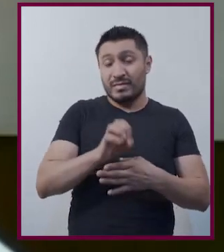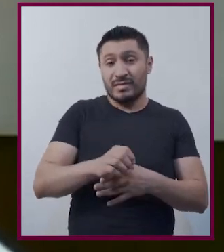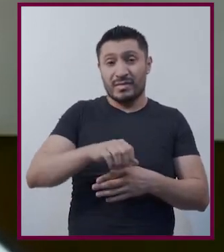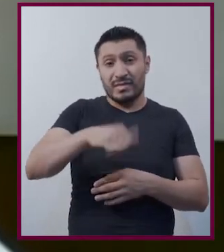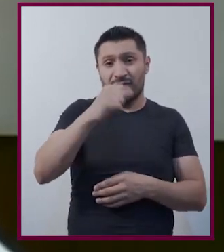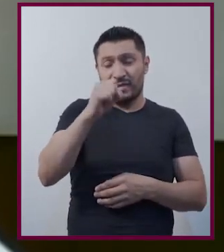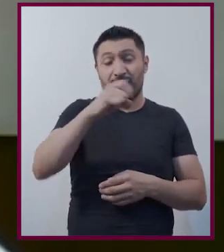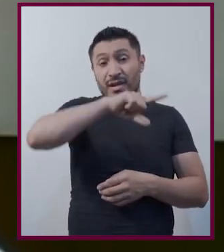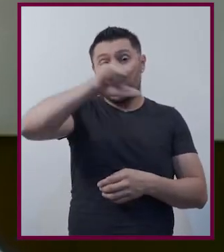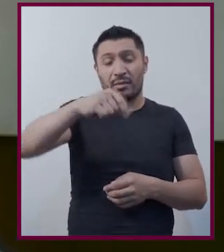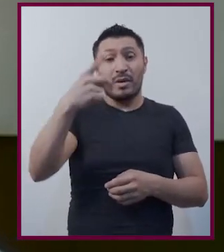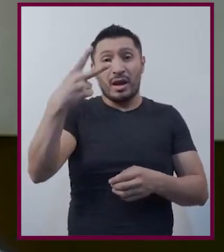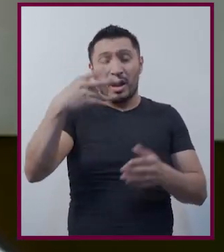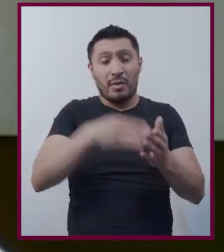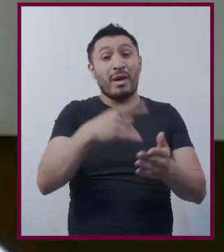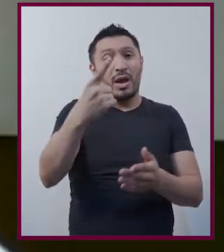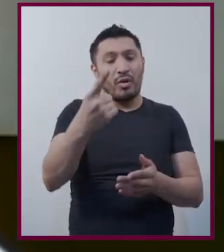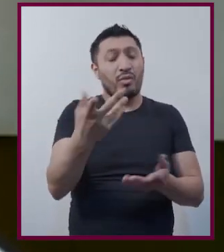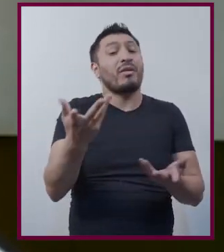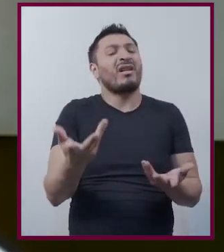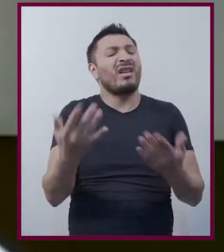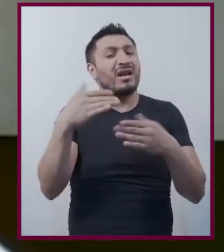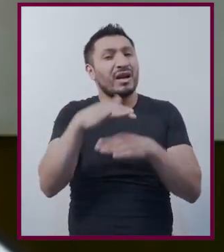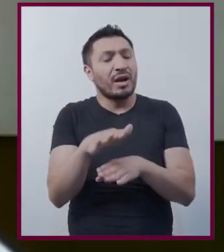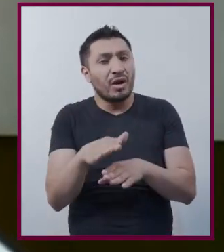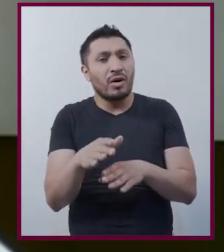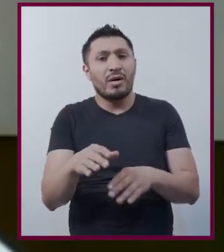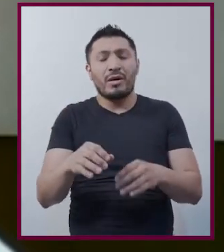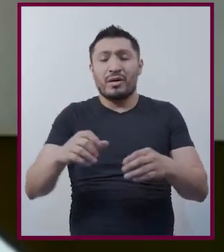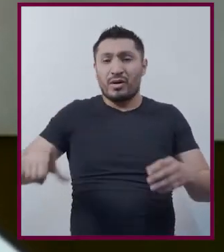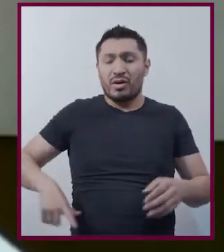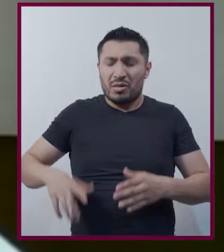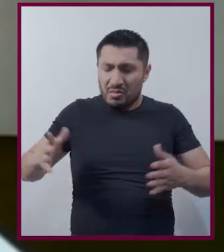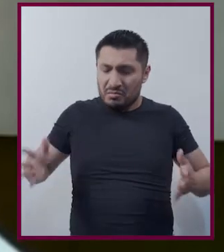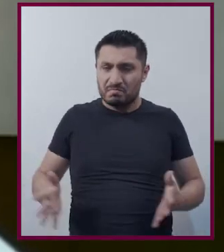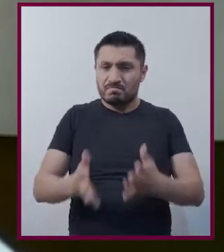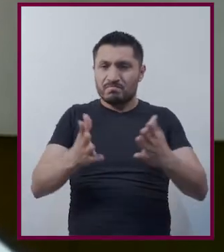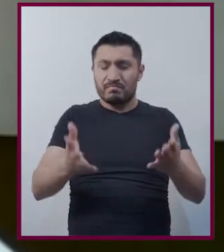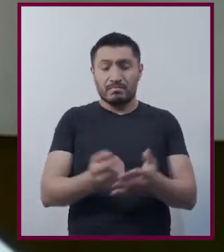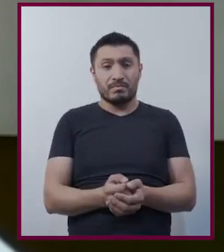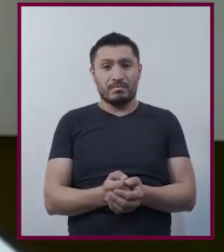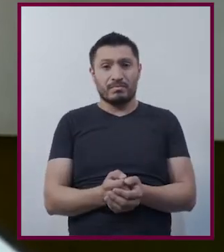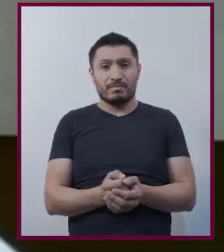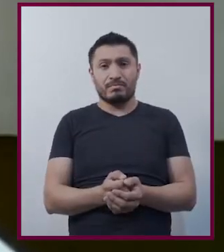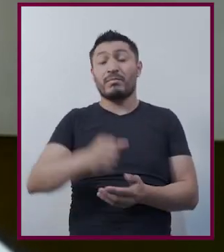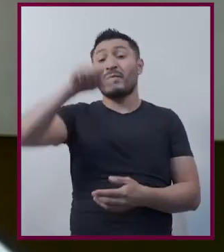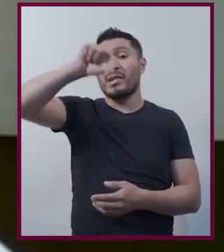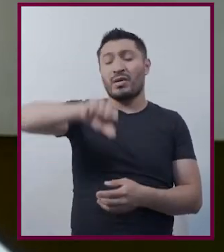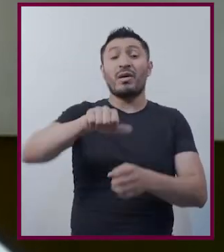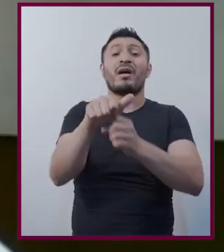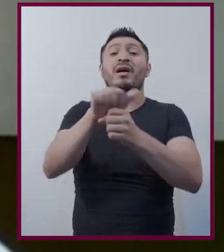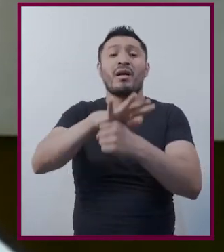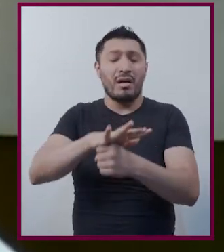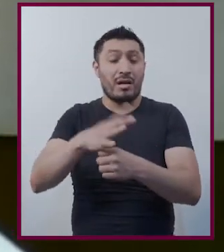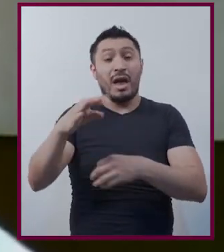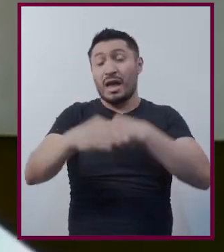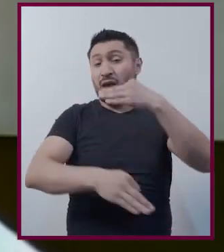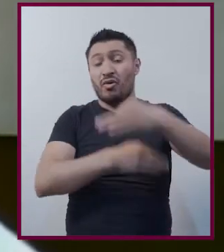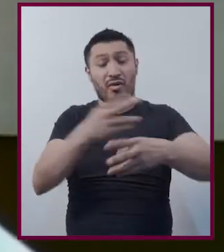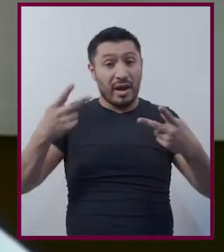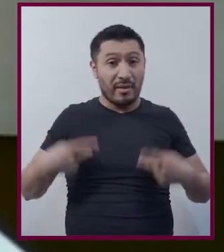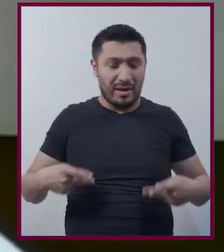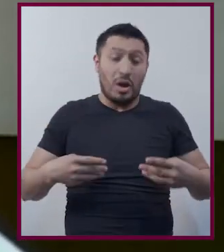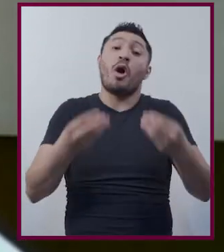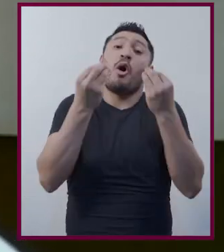de septiembre de 2001 se habla más de reforzar al Estado. Y hoy, con la pandemia, todos piensan, o si